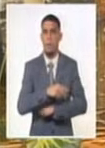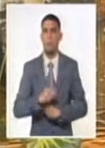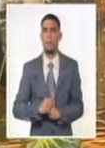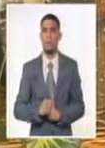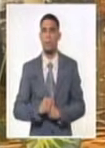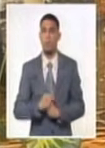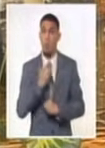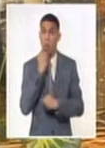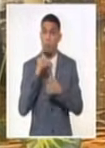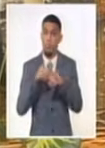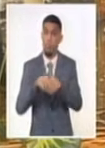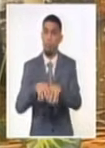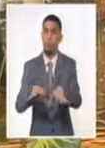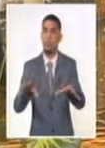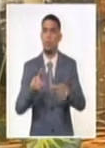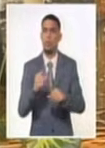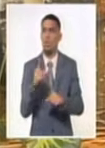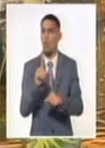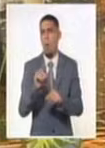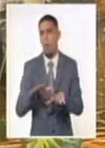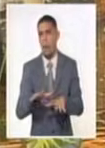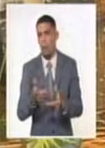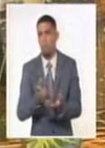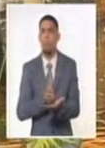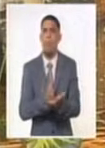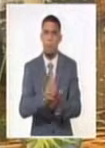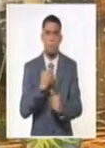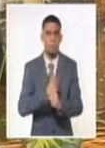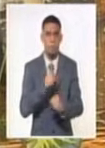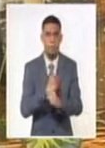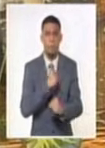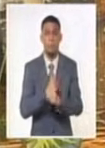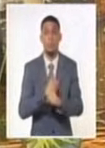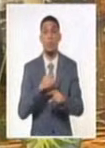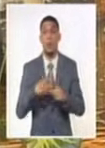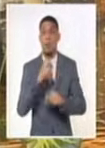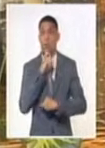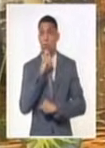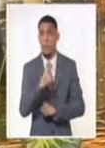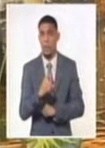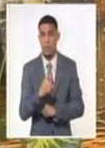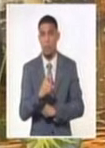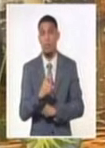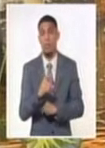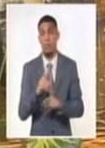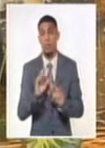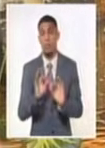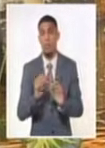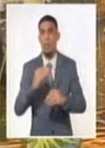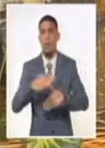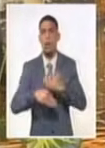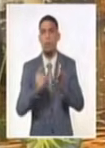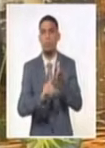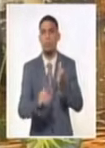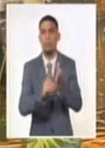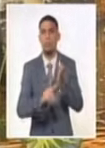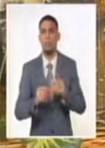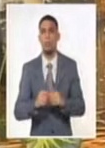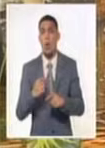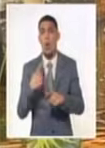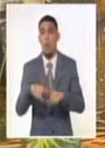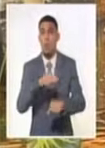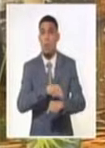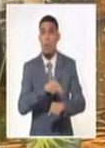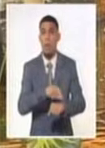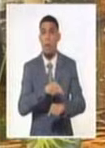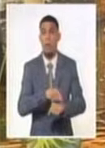energía. Y así no paramos de buscar soluciones a este difícil problema que tenemos del respaldo energético para la universidad, para que en otros momentos de crisis que tengamos la